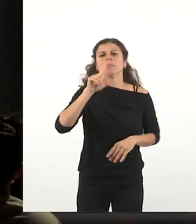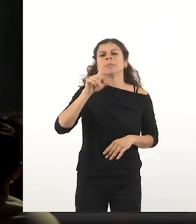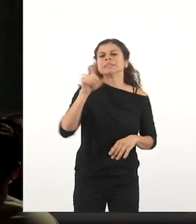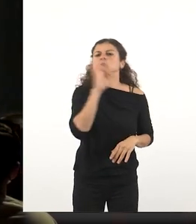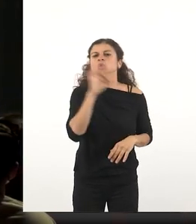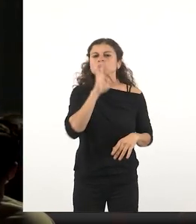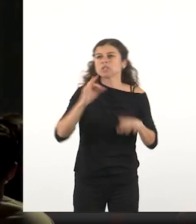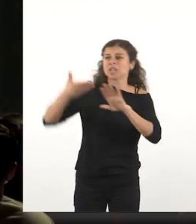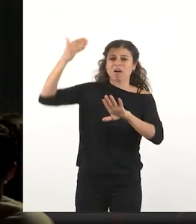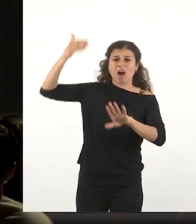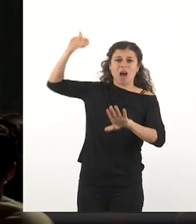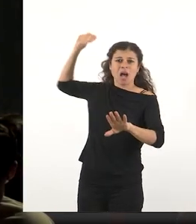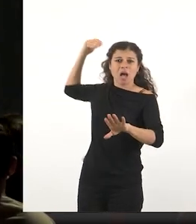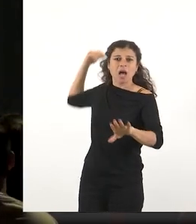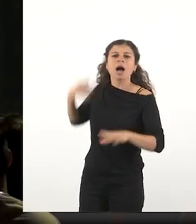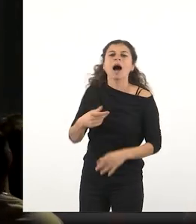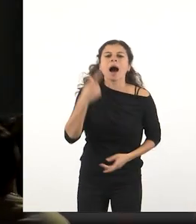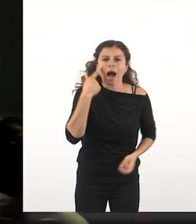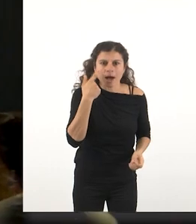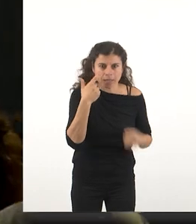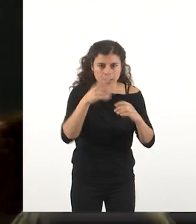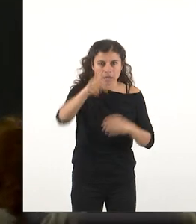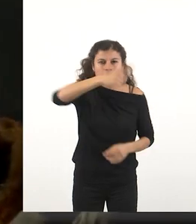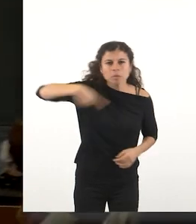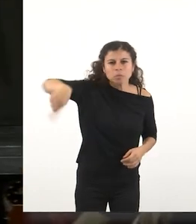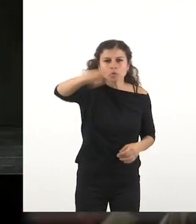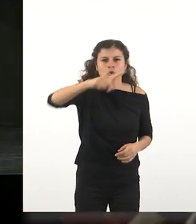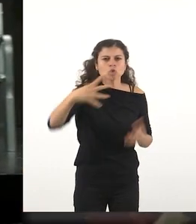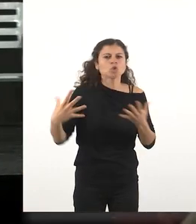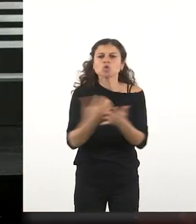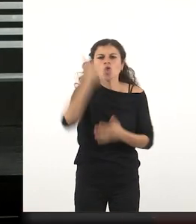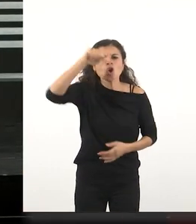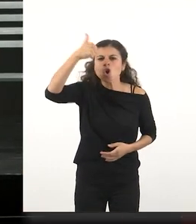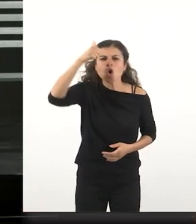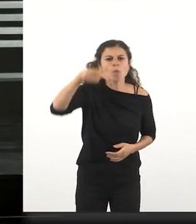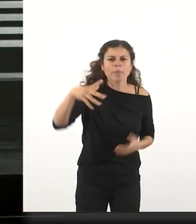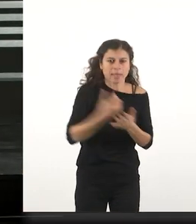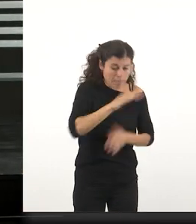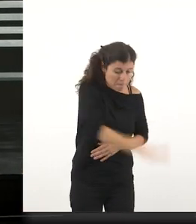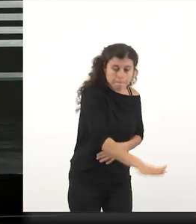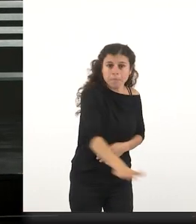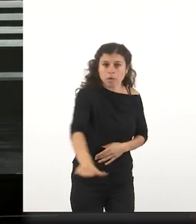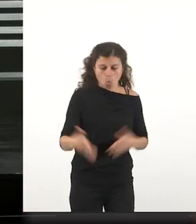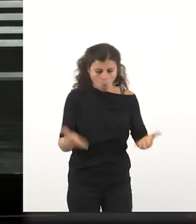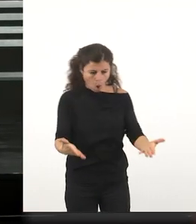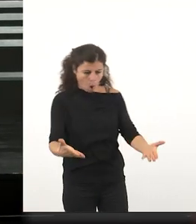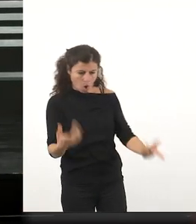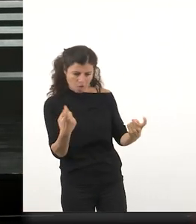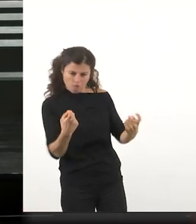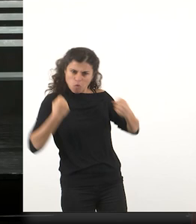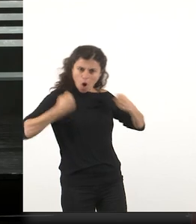de que está la barriga de tu madre. Vamos a ver, tío. ¿Qué os dicen a todos los hombres que estáis aquí de que sois chiquitillos todo el rato? Que tenéis que ser